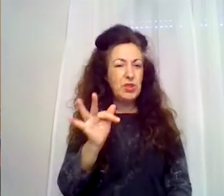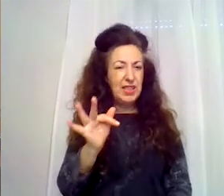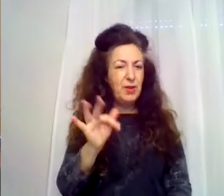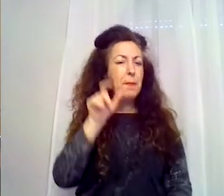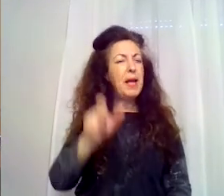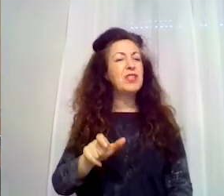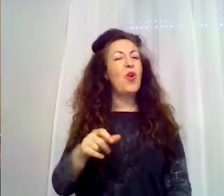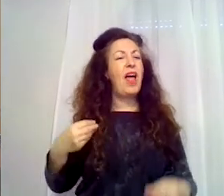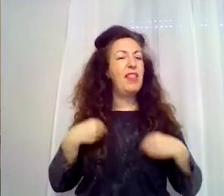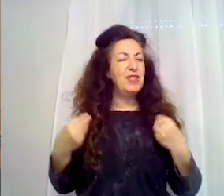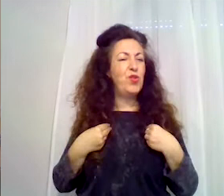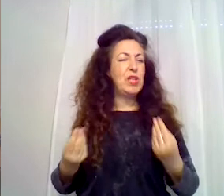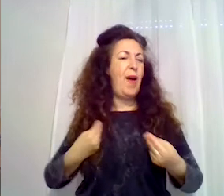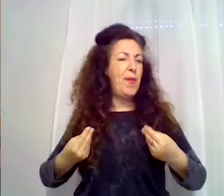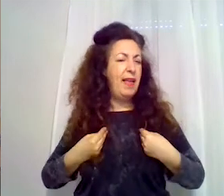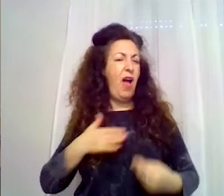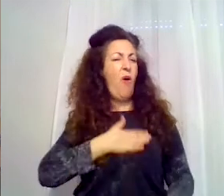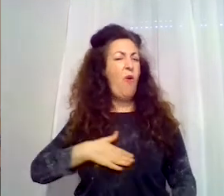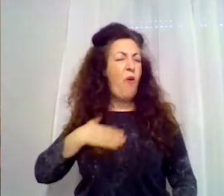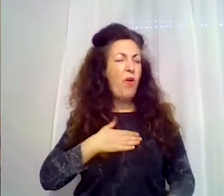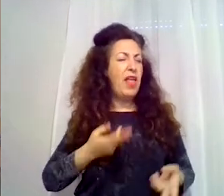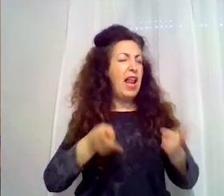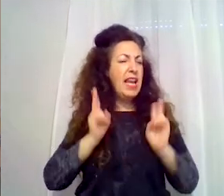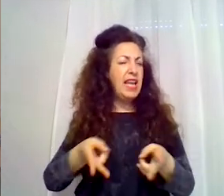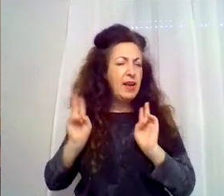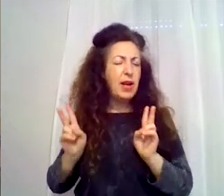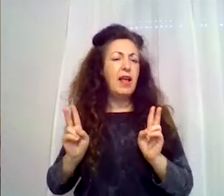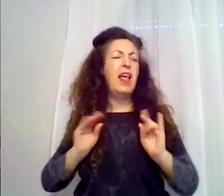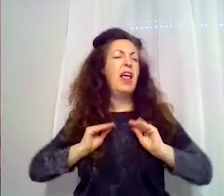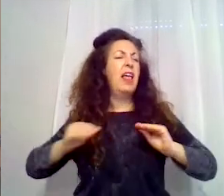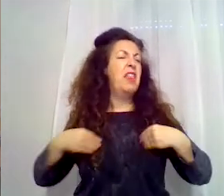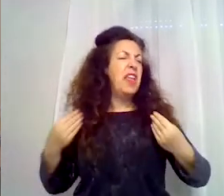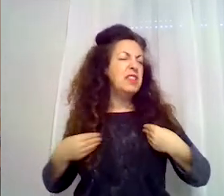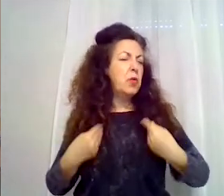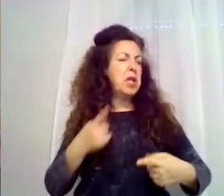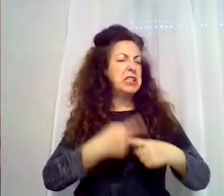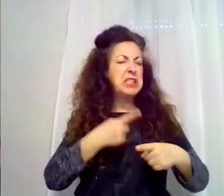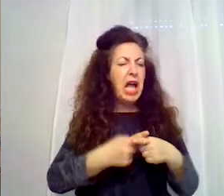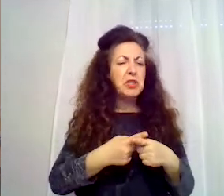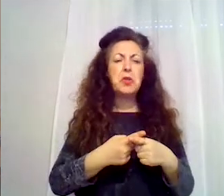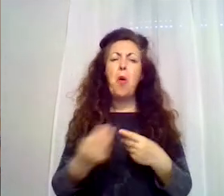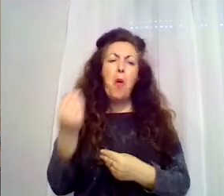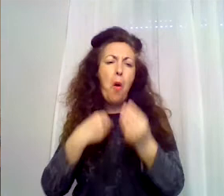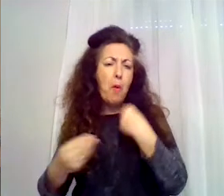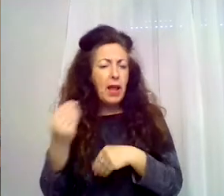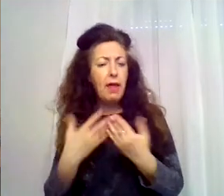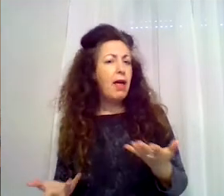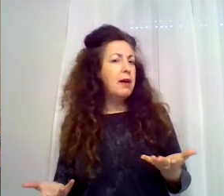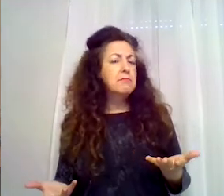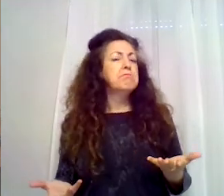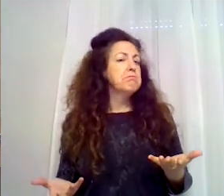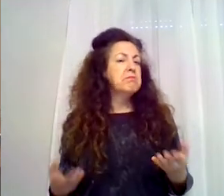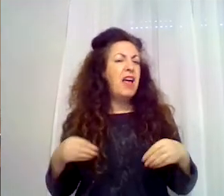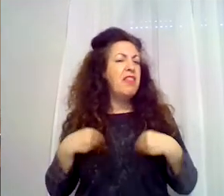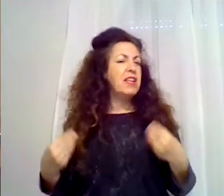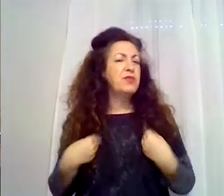alguna manera y, en fin, llega a presentarlo como algo que yo no creo que fuera, porque... parece que Epicuro era un hombre muy